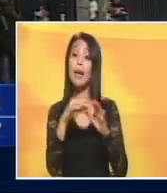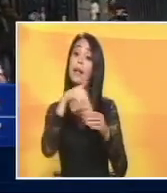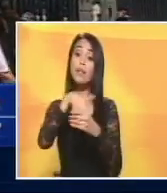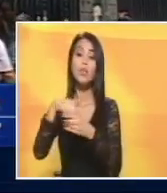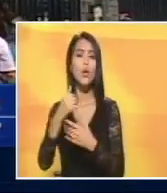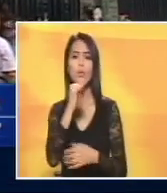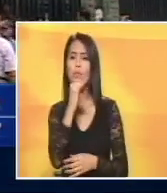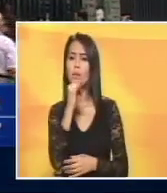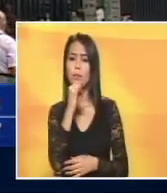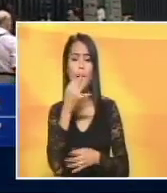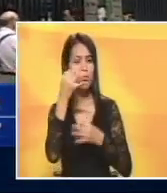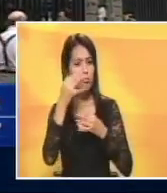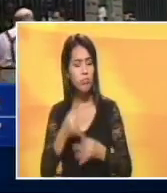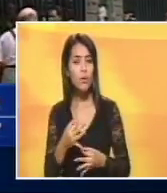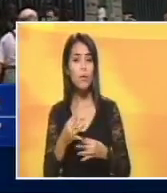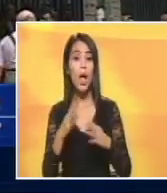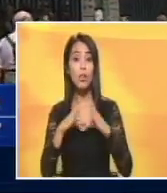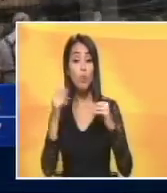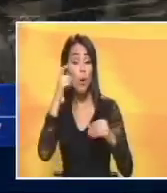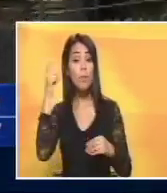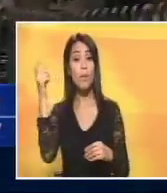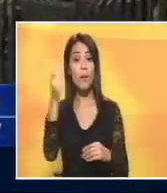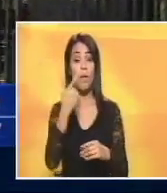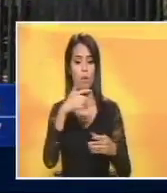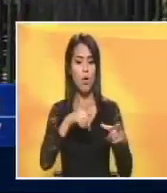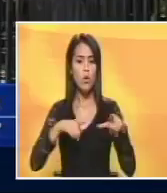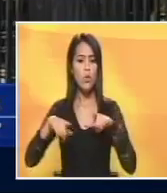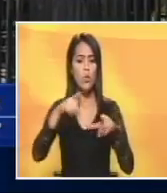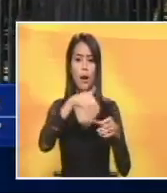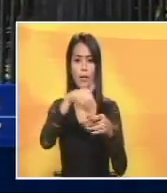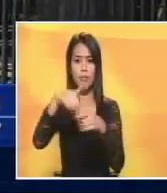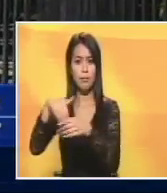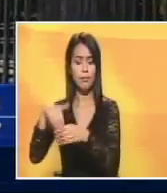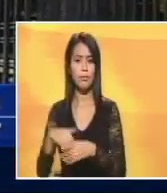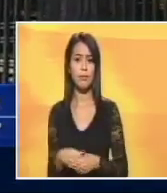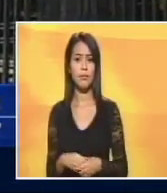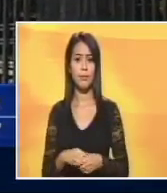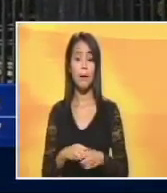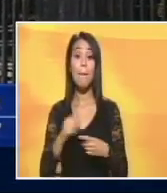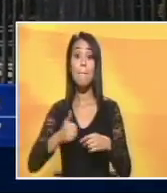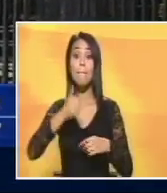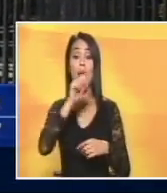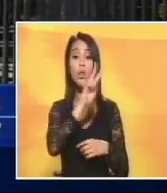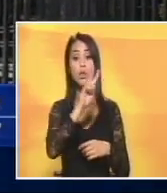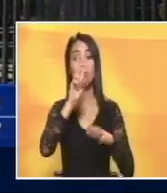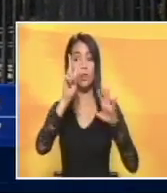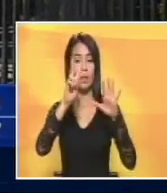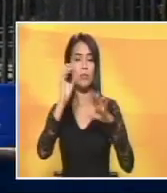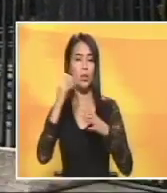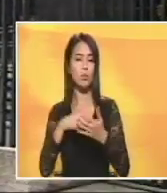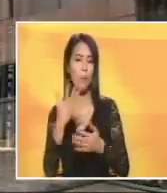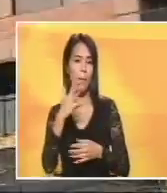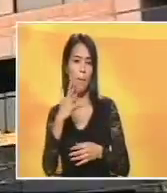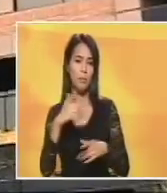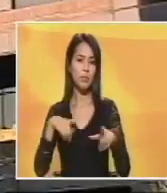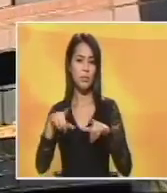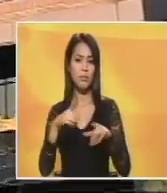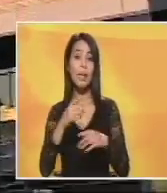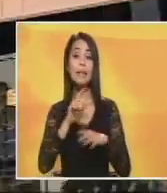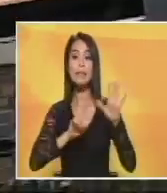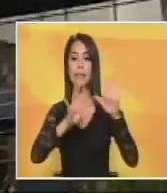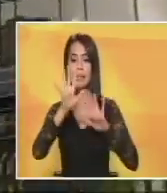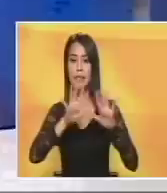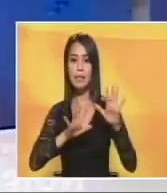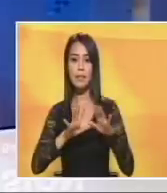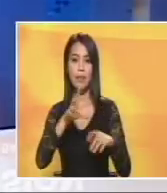informar adecuadamente a la población sobre la reubicación de más de 200 centros de votación en al menos 15 estados del